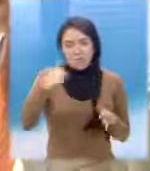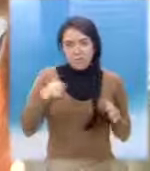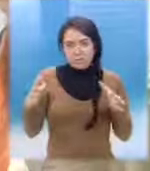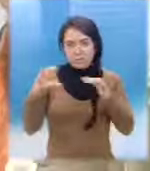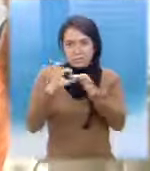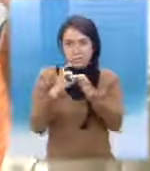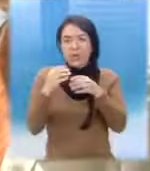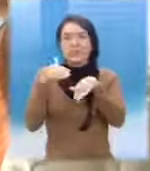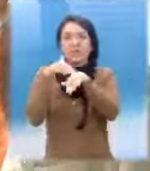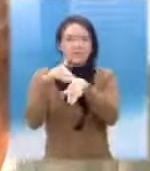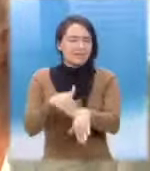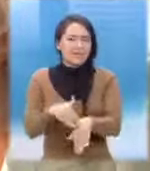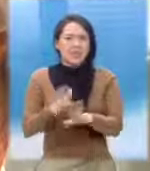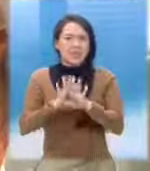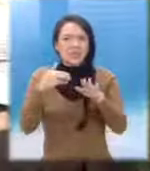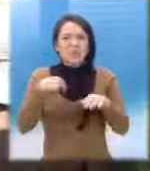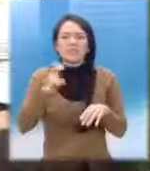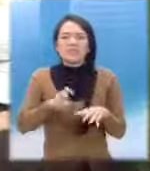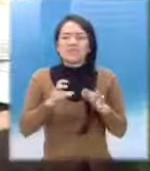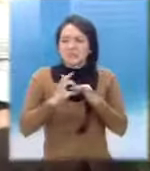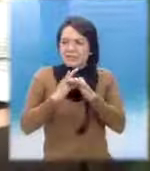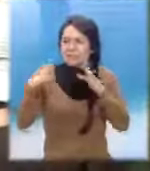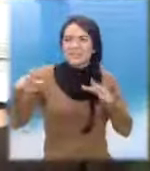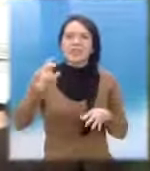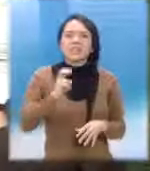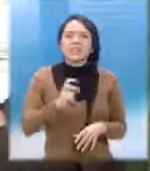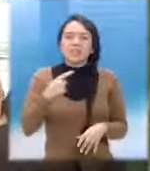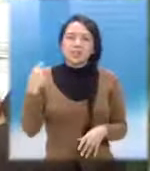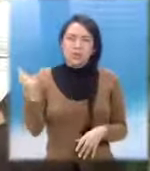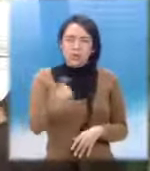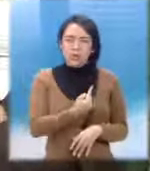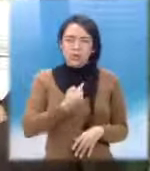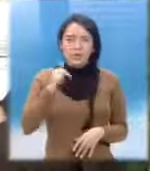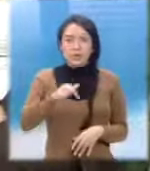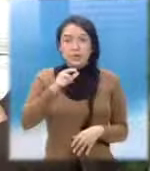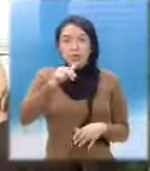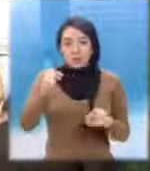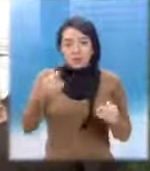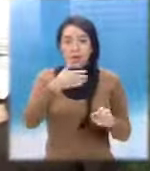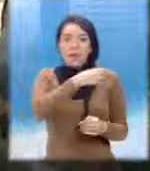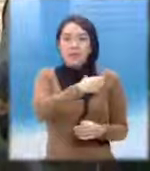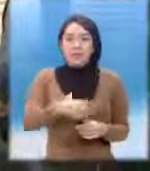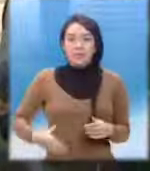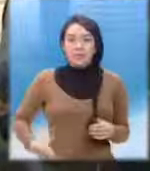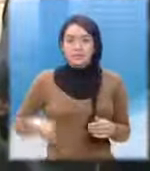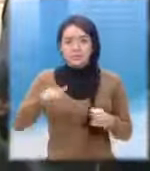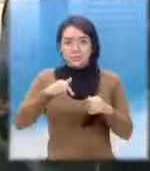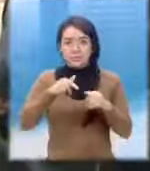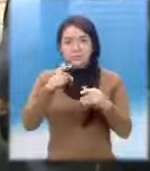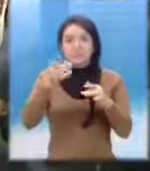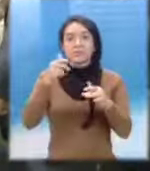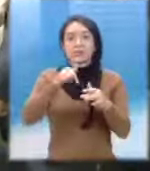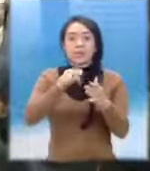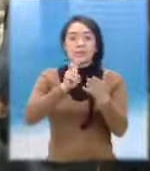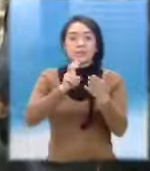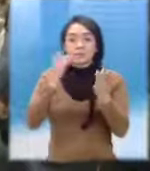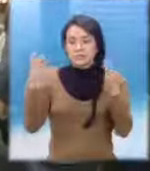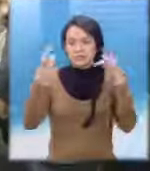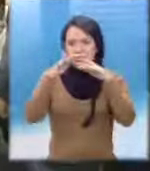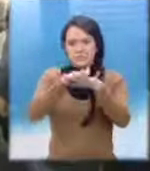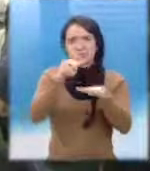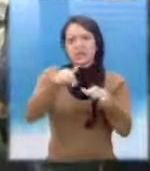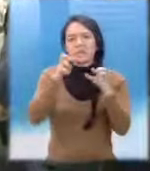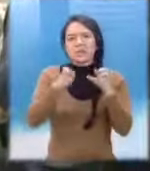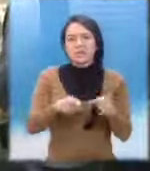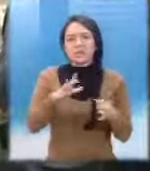algunos a expensas de los demás. En la actividad participaron miembros de la Embajada de México, personeros del Ministerio de Relaciones Exteriores, así